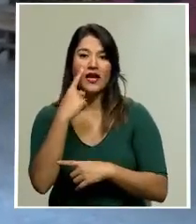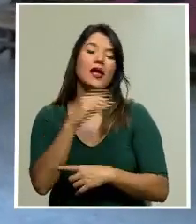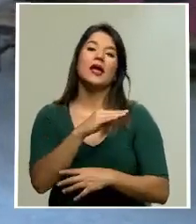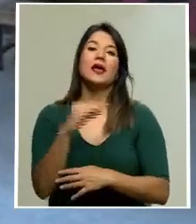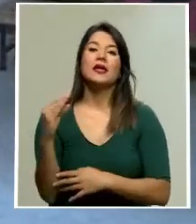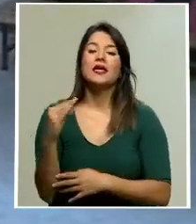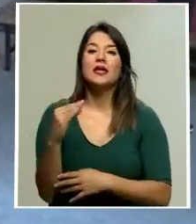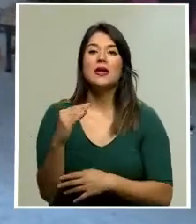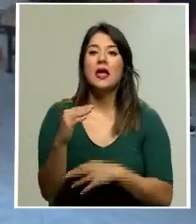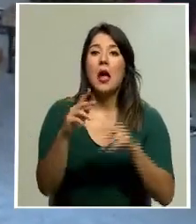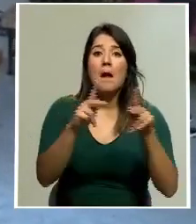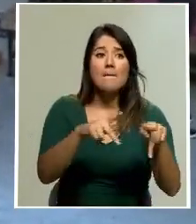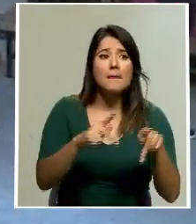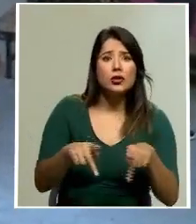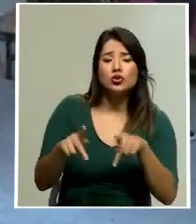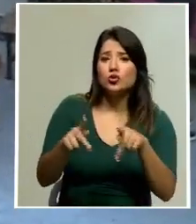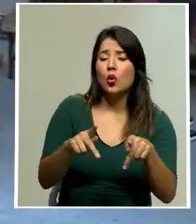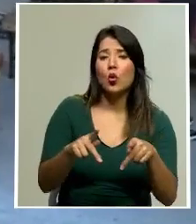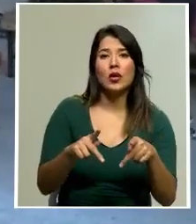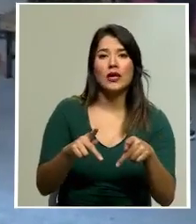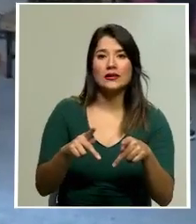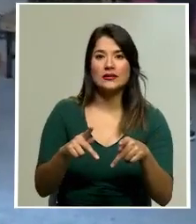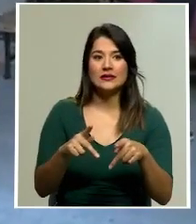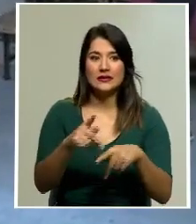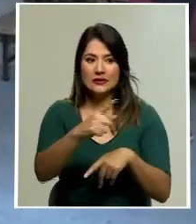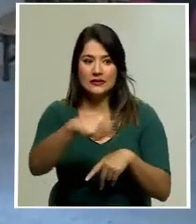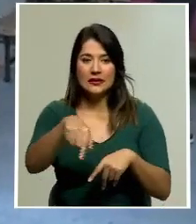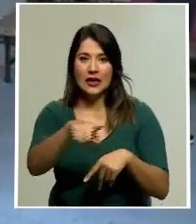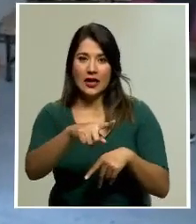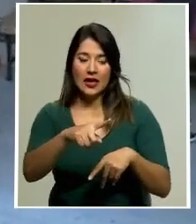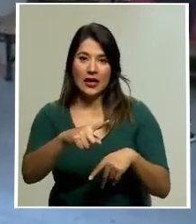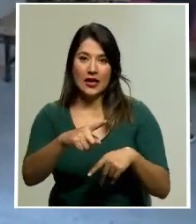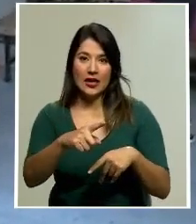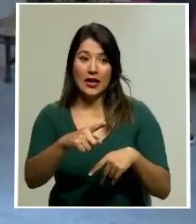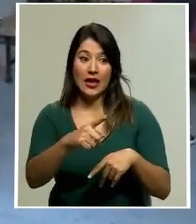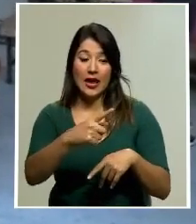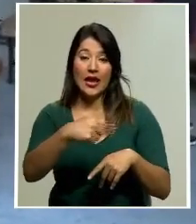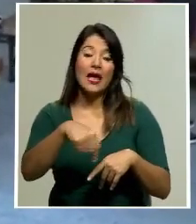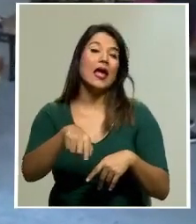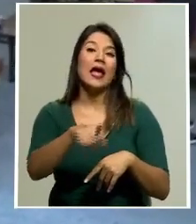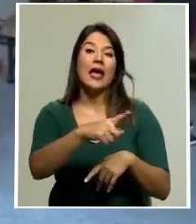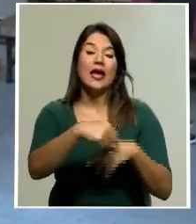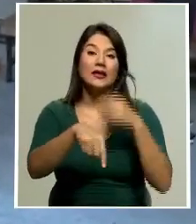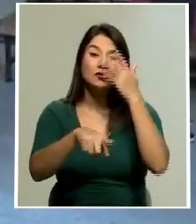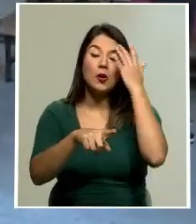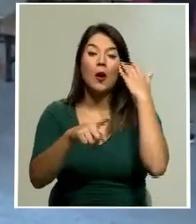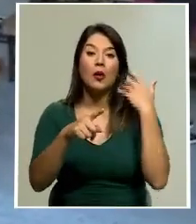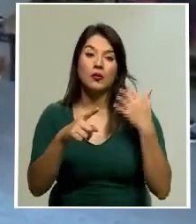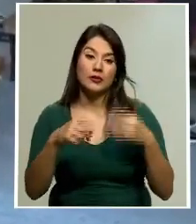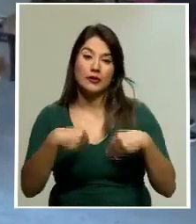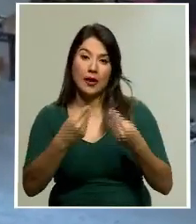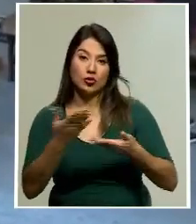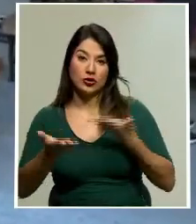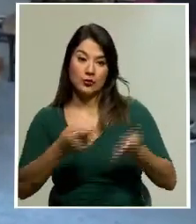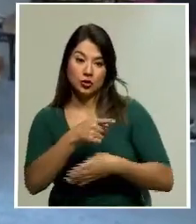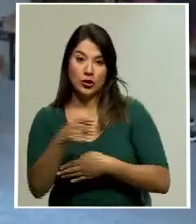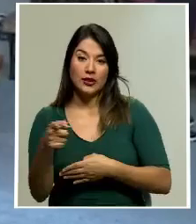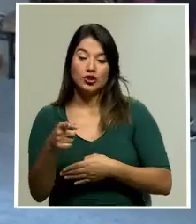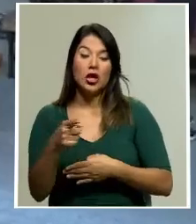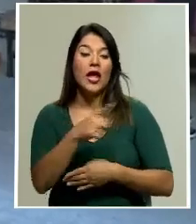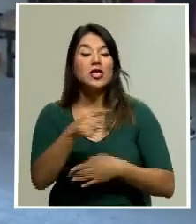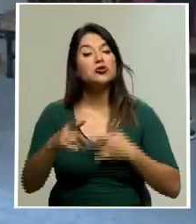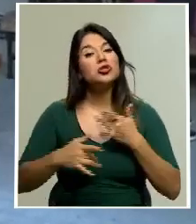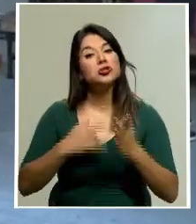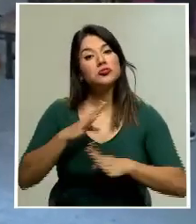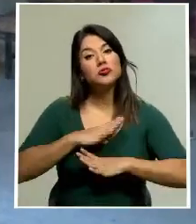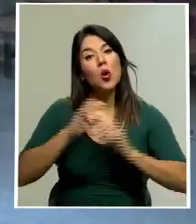gente, los usuarios, el cliente interno, que es nuestra razón de ser, el cliente externo, perdón, es nuestra razón de ser, muy contento y muy satisfecho de que van a salir con su